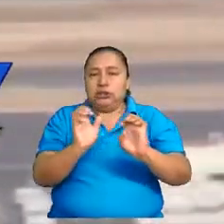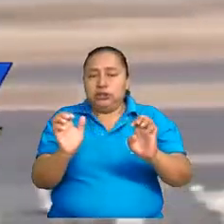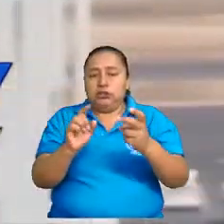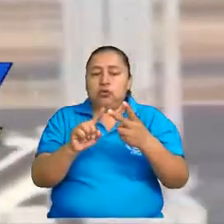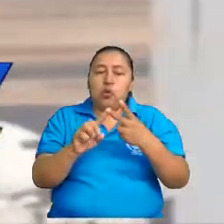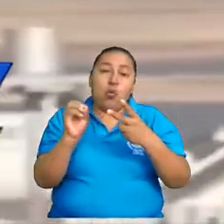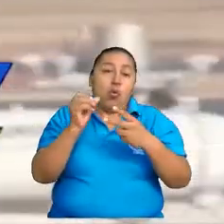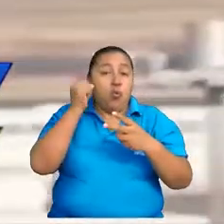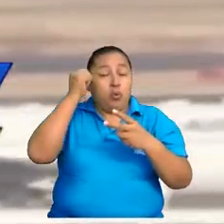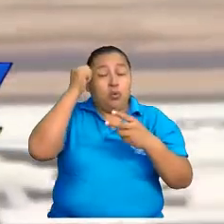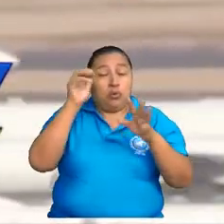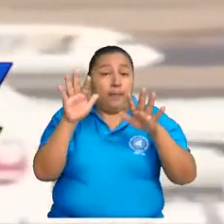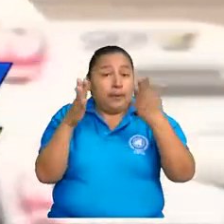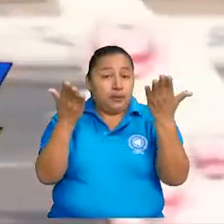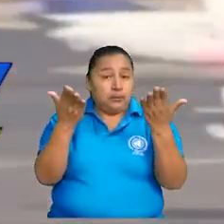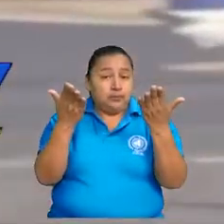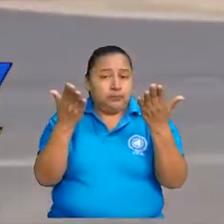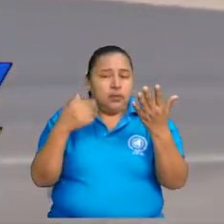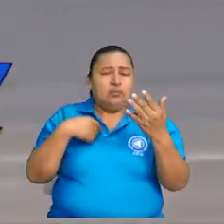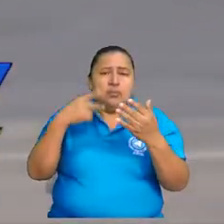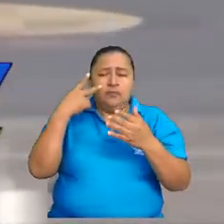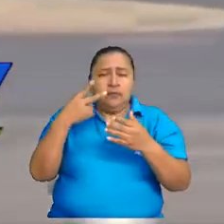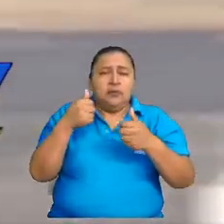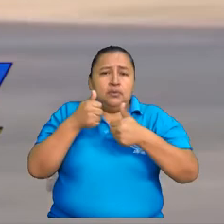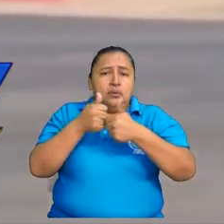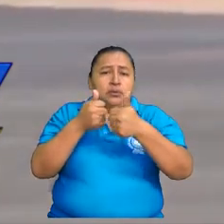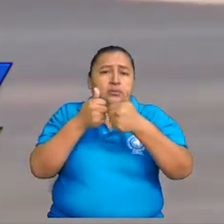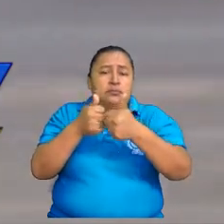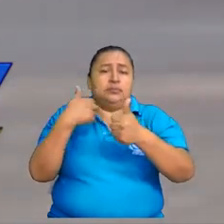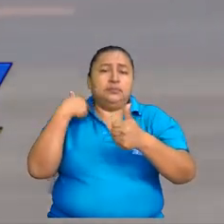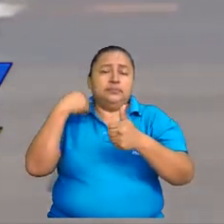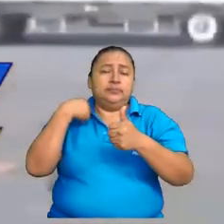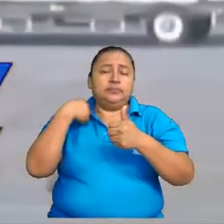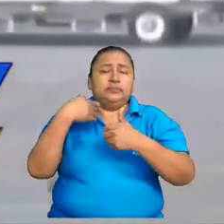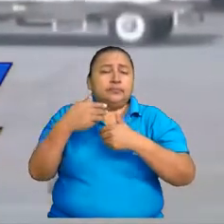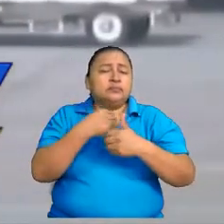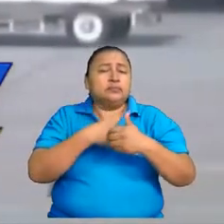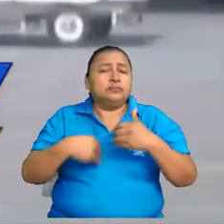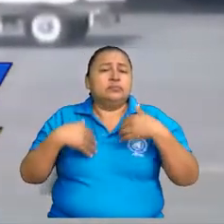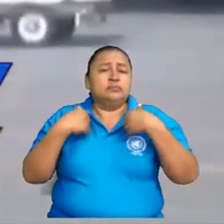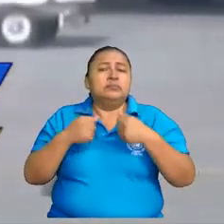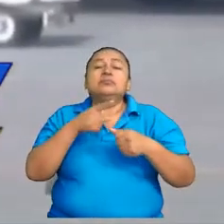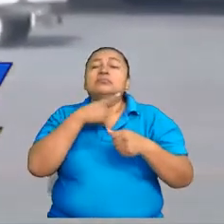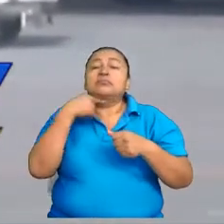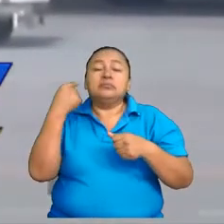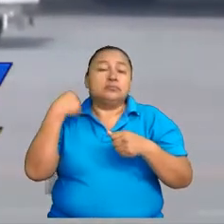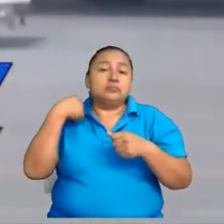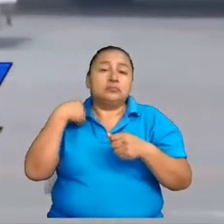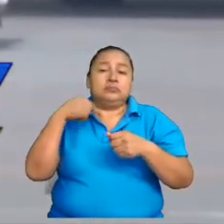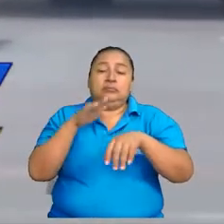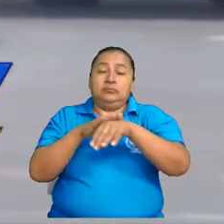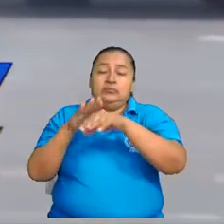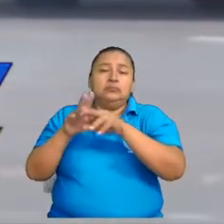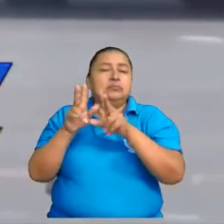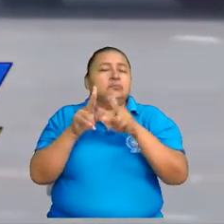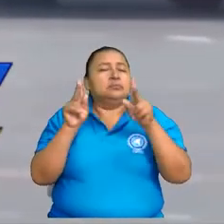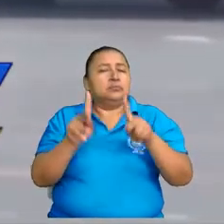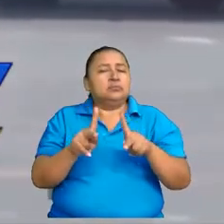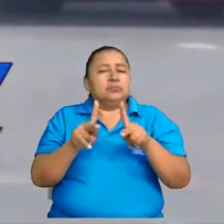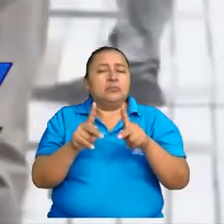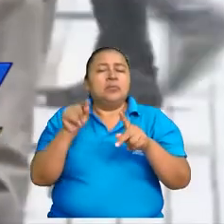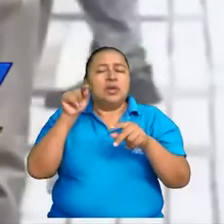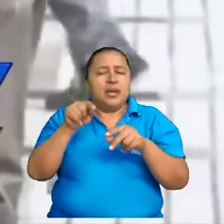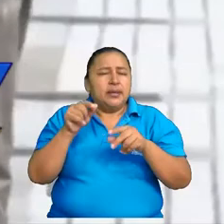adultos mayores. Lo hemos visto y quienes han estado en seguimiento constante del Ministerio de Salud, es una realidad, siempre hacen el llamado a estas poblaciones. Dentro de